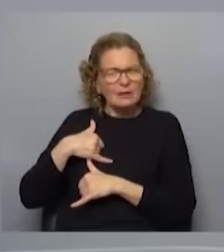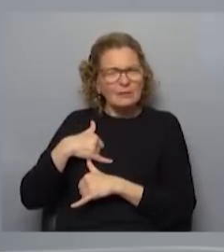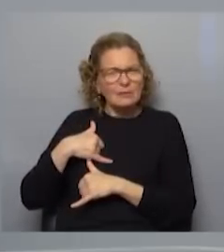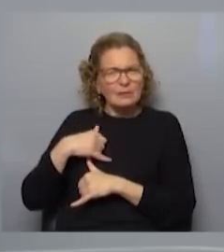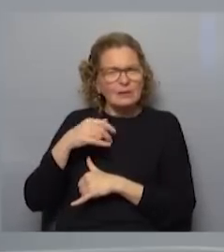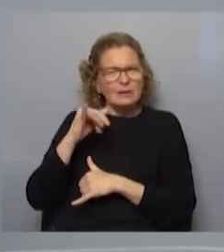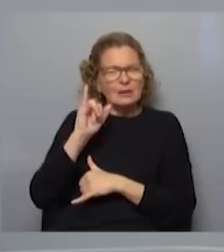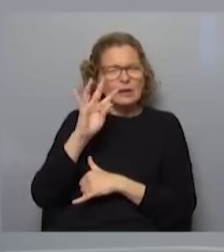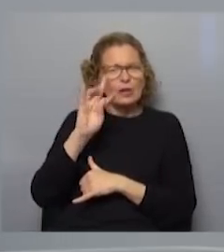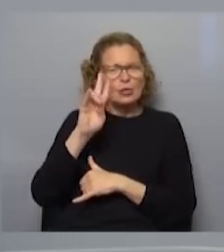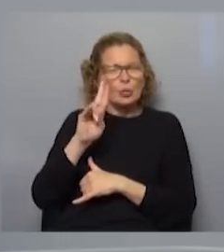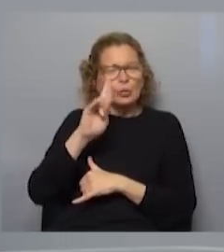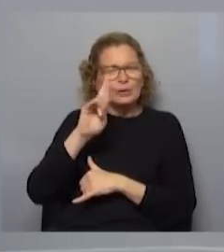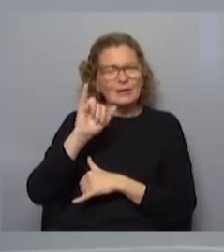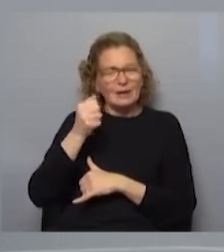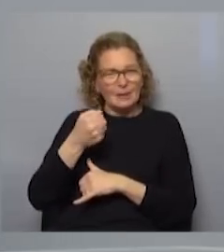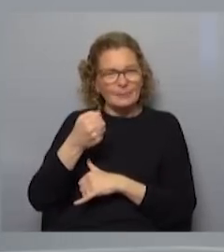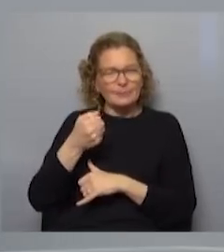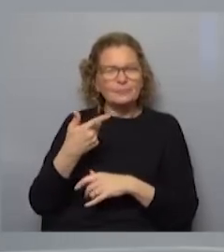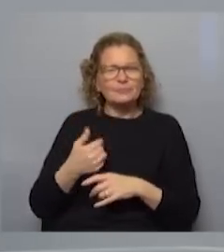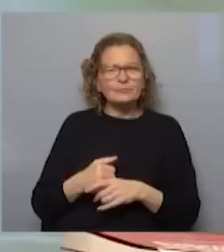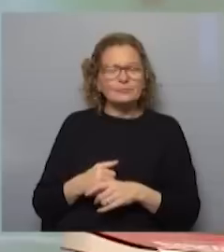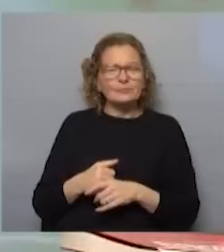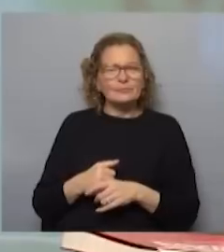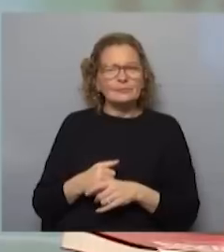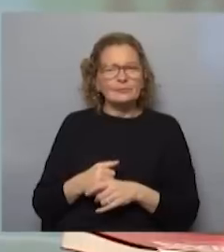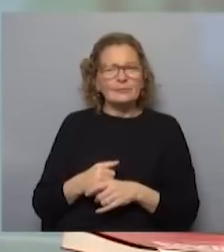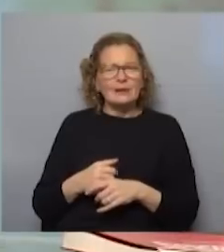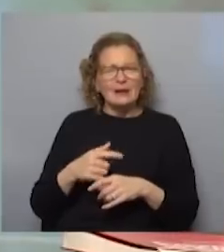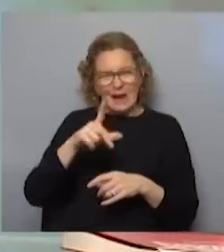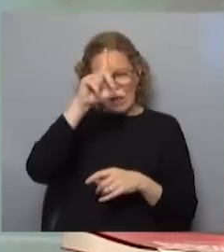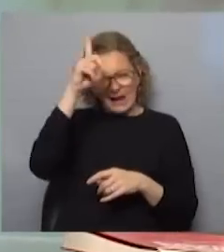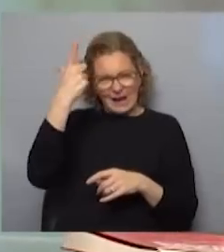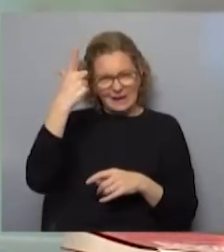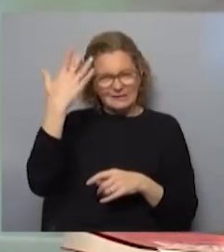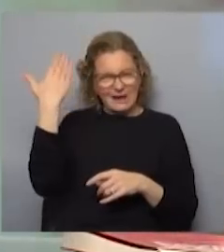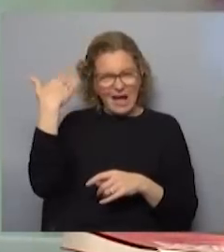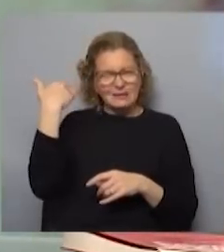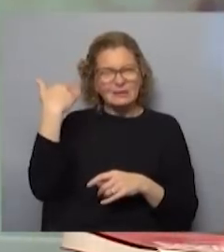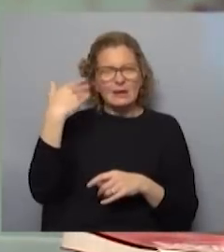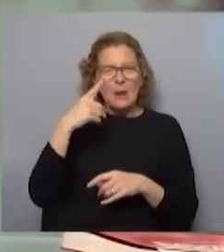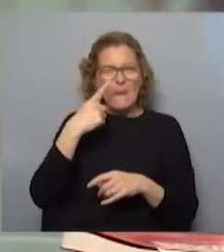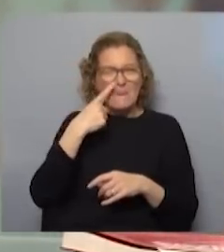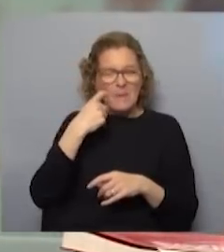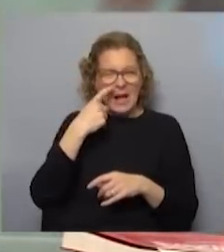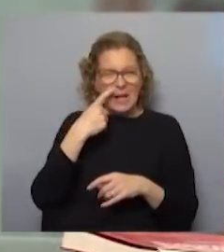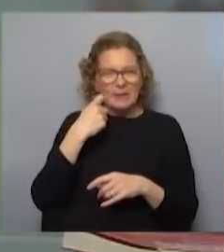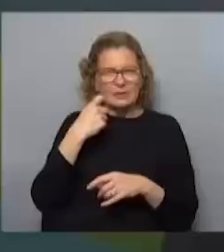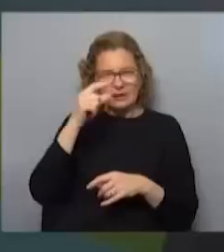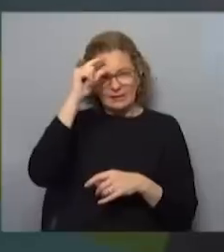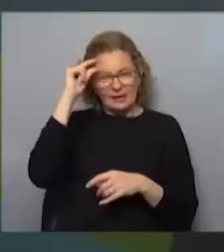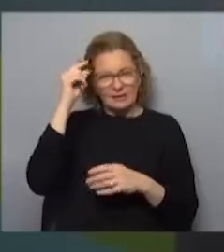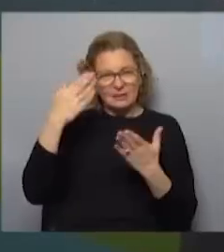En aquel momento Luis tanto en la calle Herrera como sanguinetti al referirse a este tema